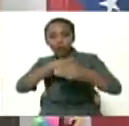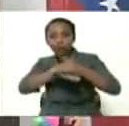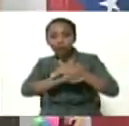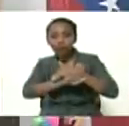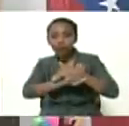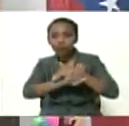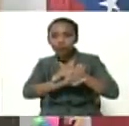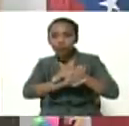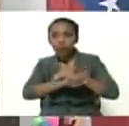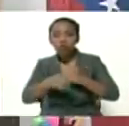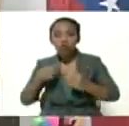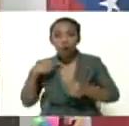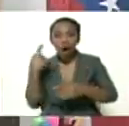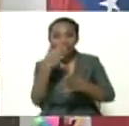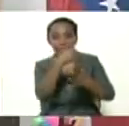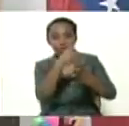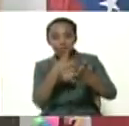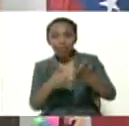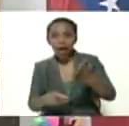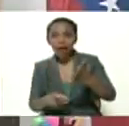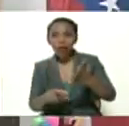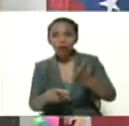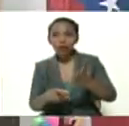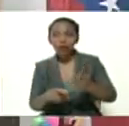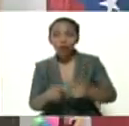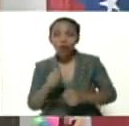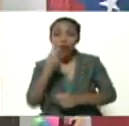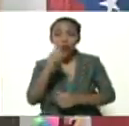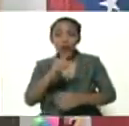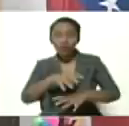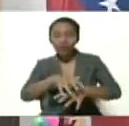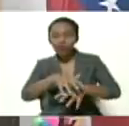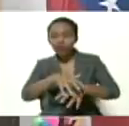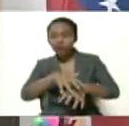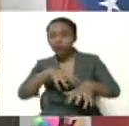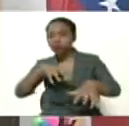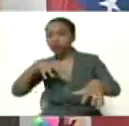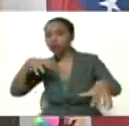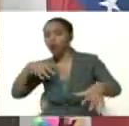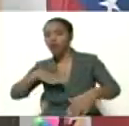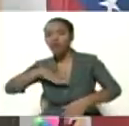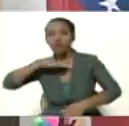Aquí tengo los datos. Con un arsenal.